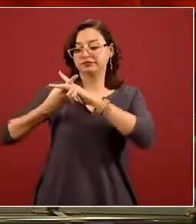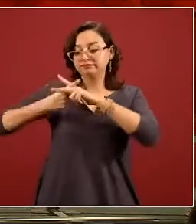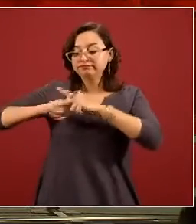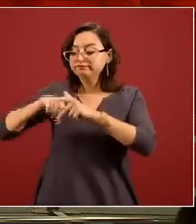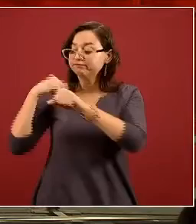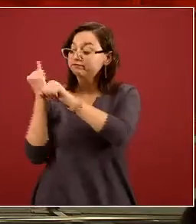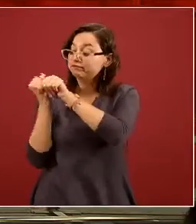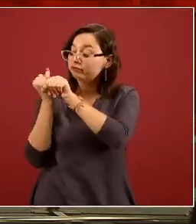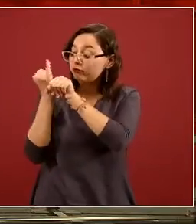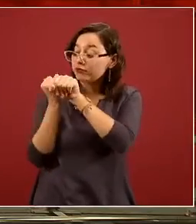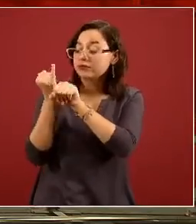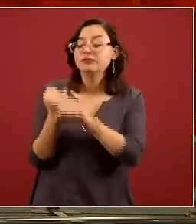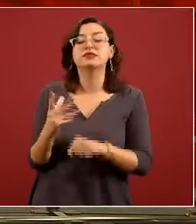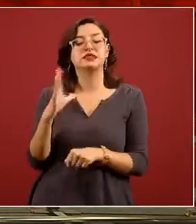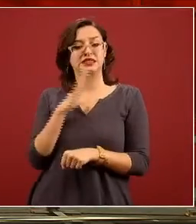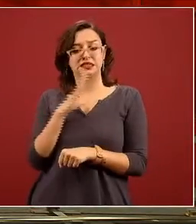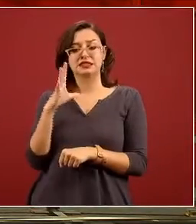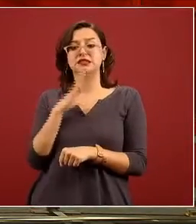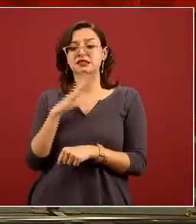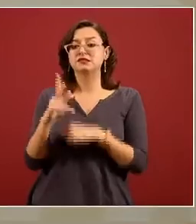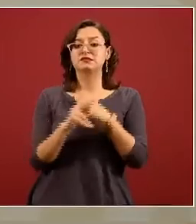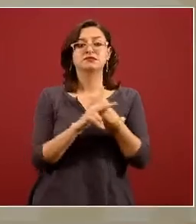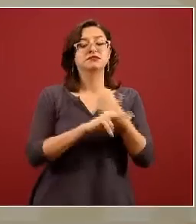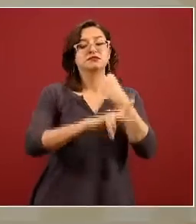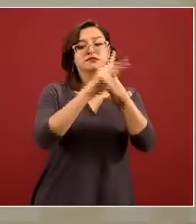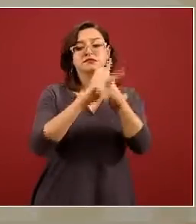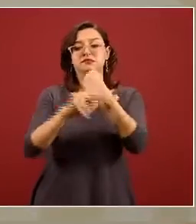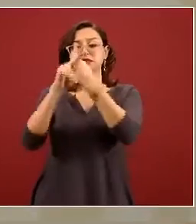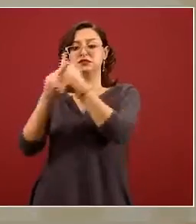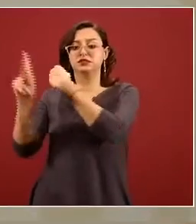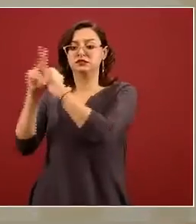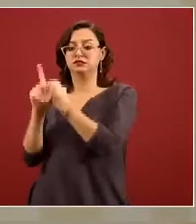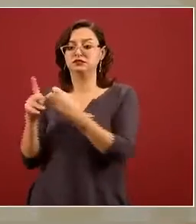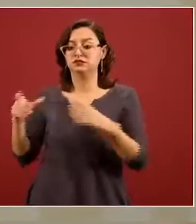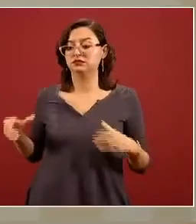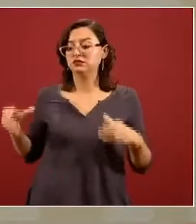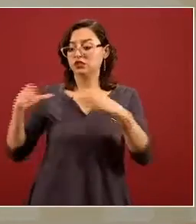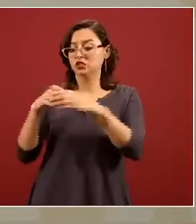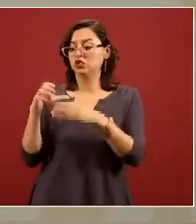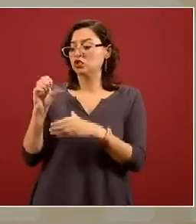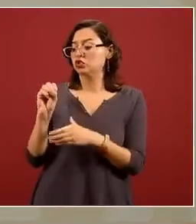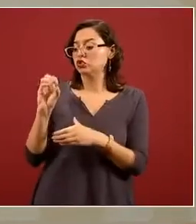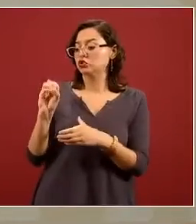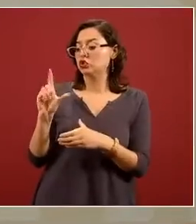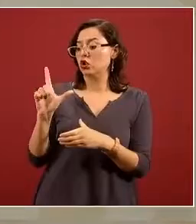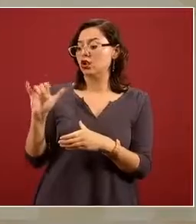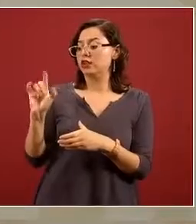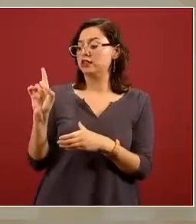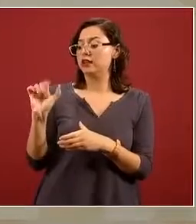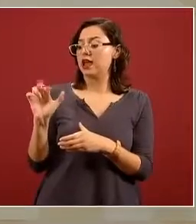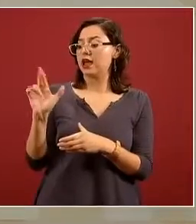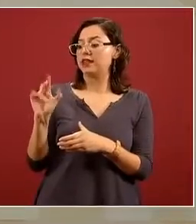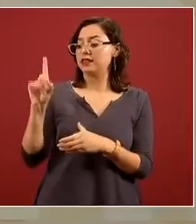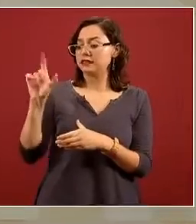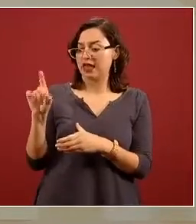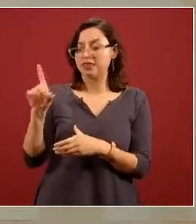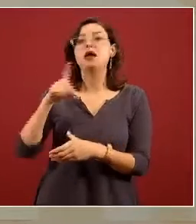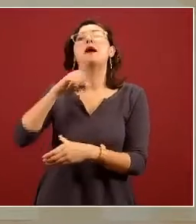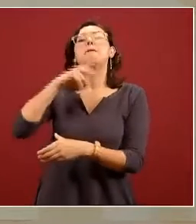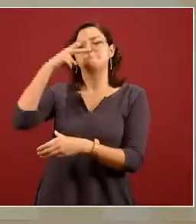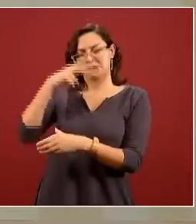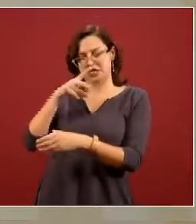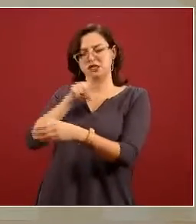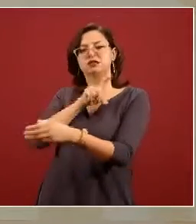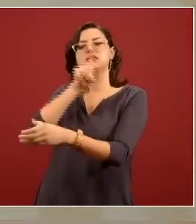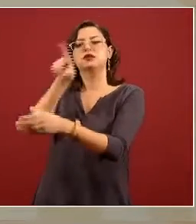estudio clínico de varios países que se llama el estudio Solidaridad, Solidarity Trial. México está participando en